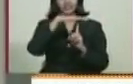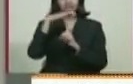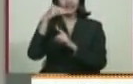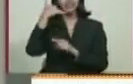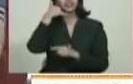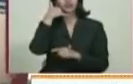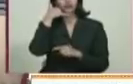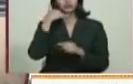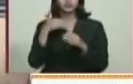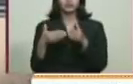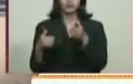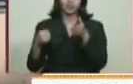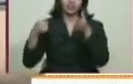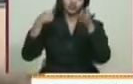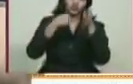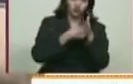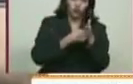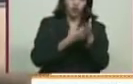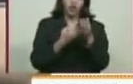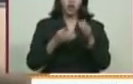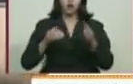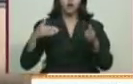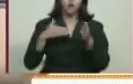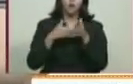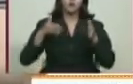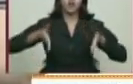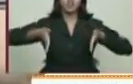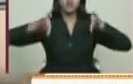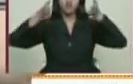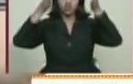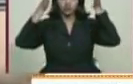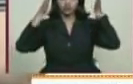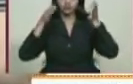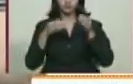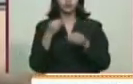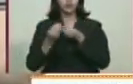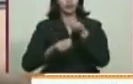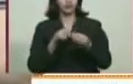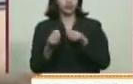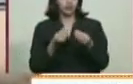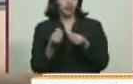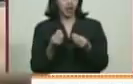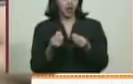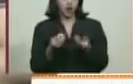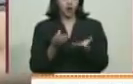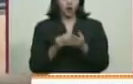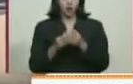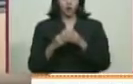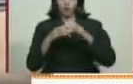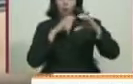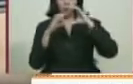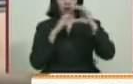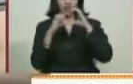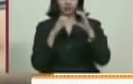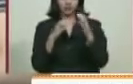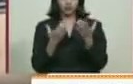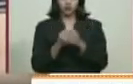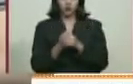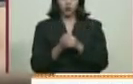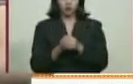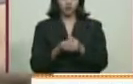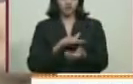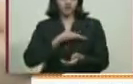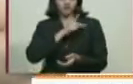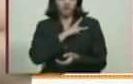que choca contra un edificio, que hicieron a través de la mediática infame, cómplice del crimen, de alguna